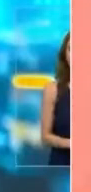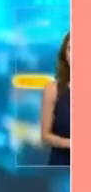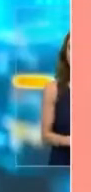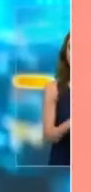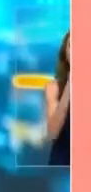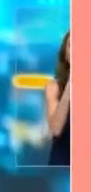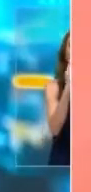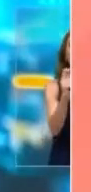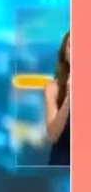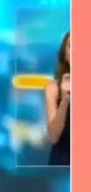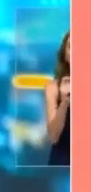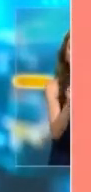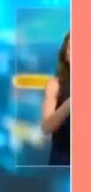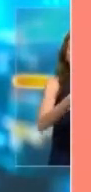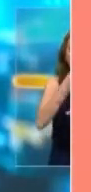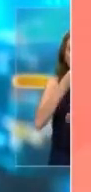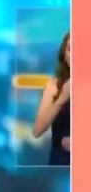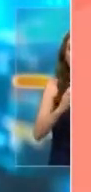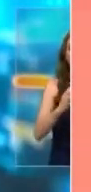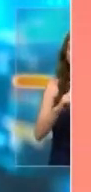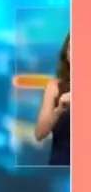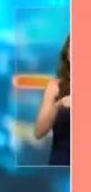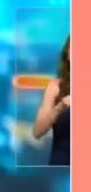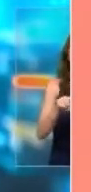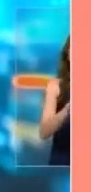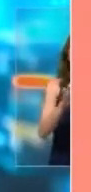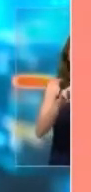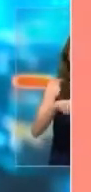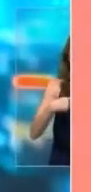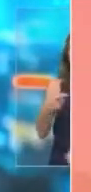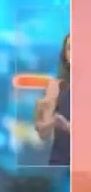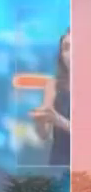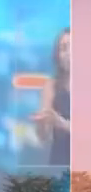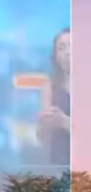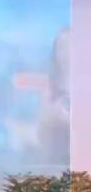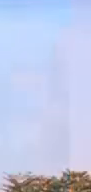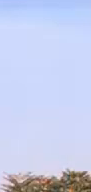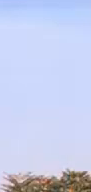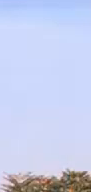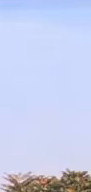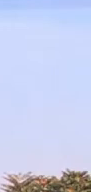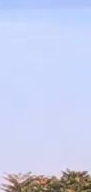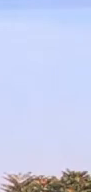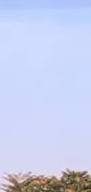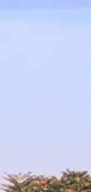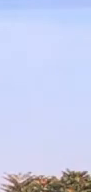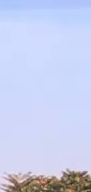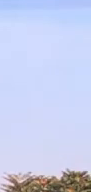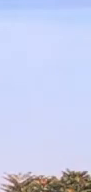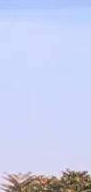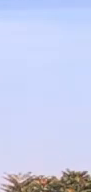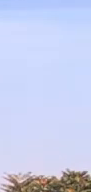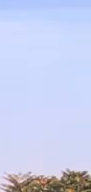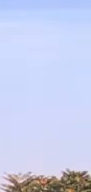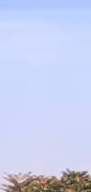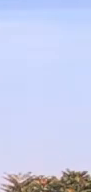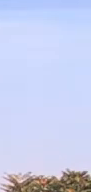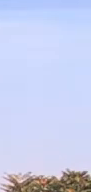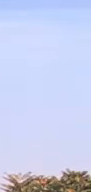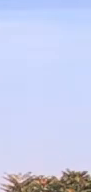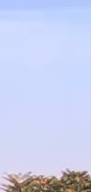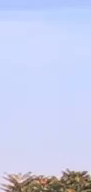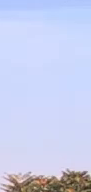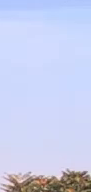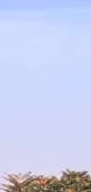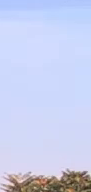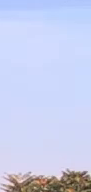gente necesita adquirir medicamentos, de que no hay a salud mental suficientes